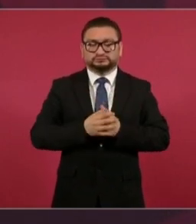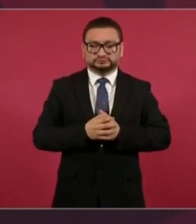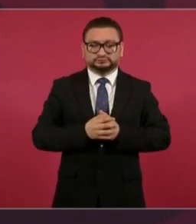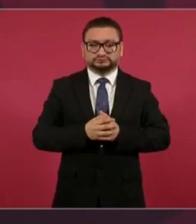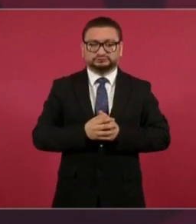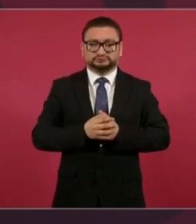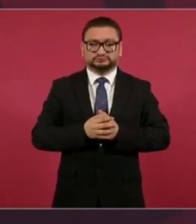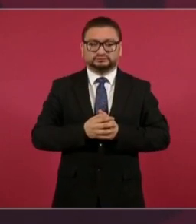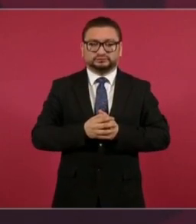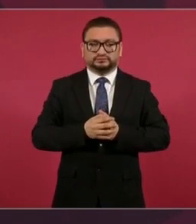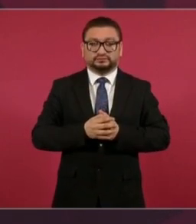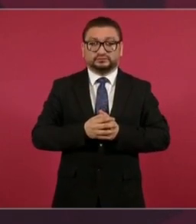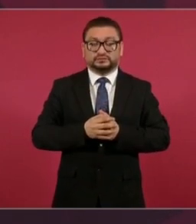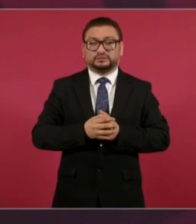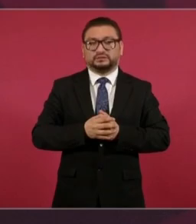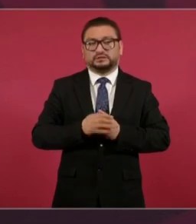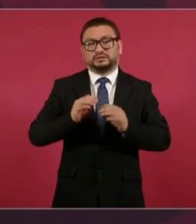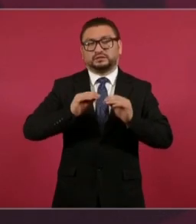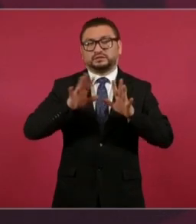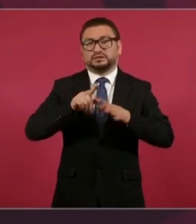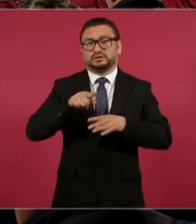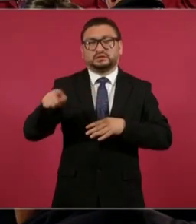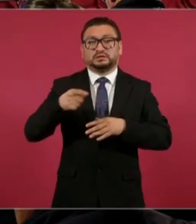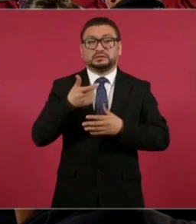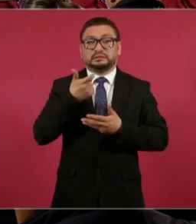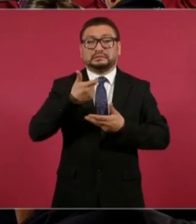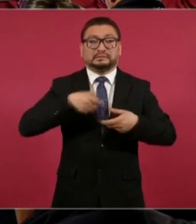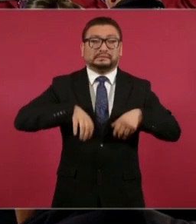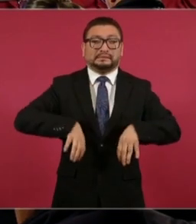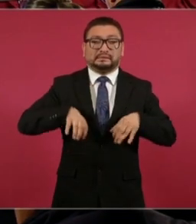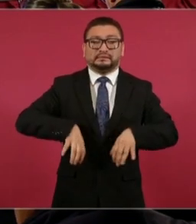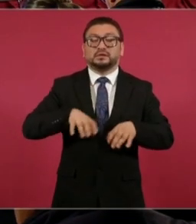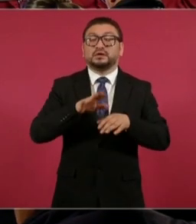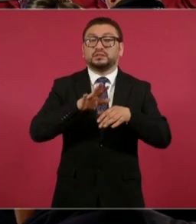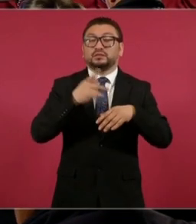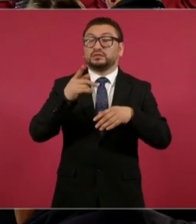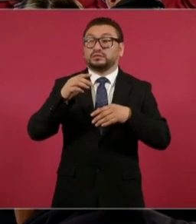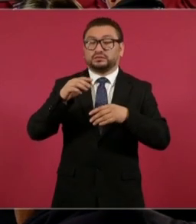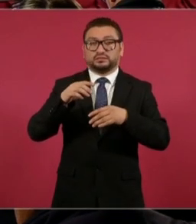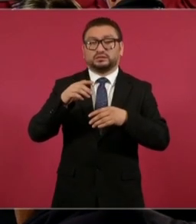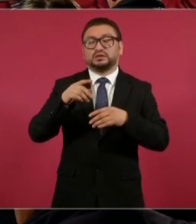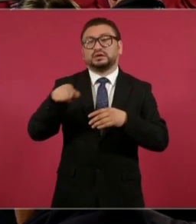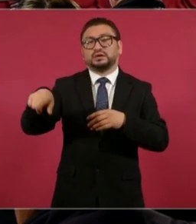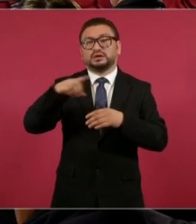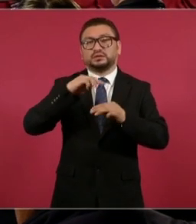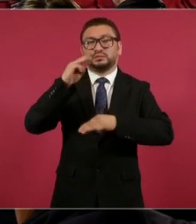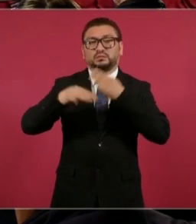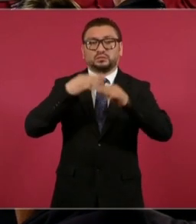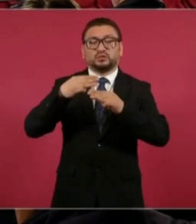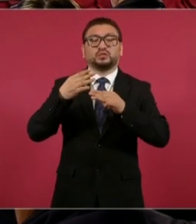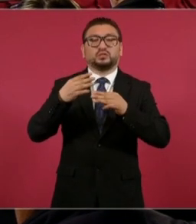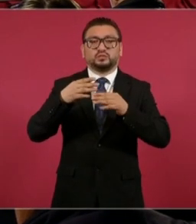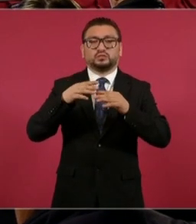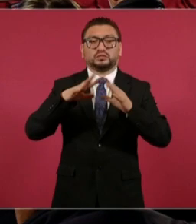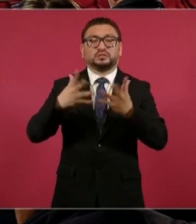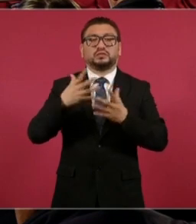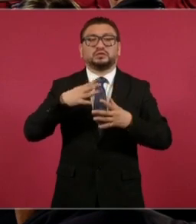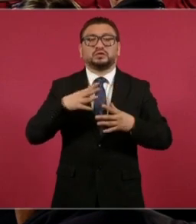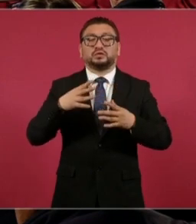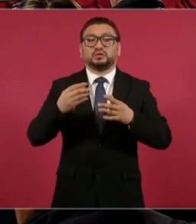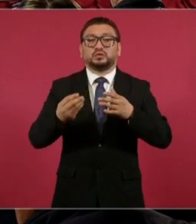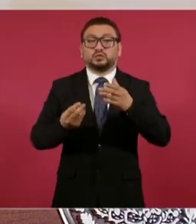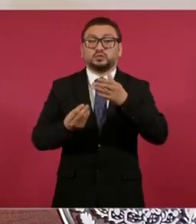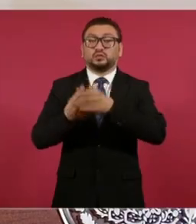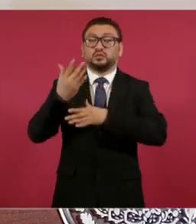en pleno saqueo en el mundo en plena imposición del modelo